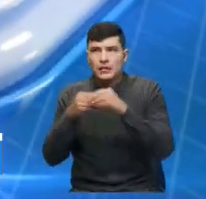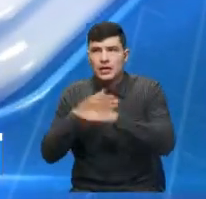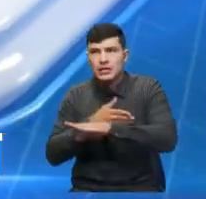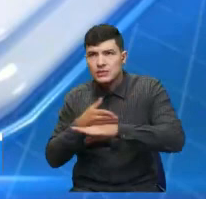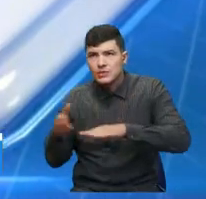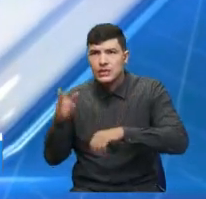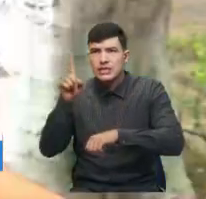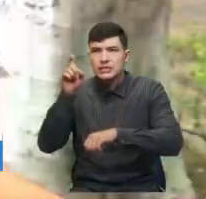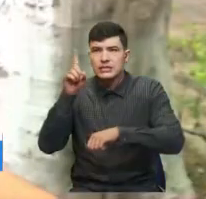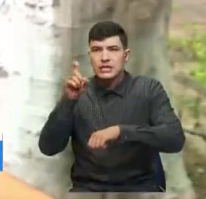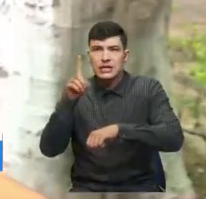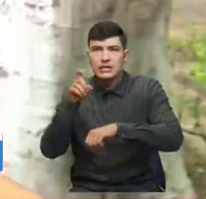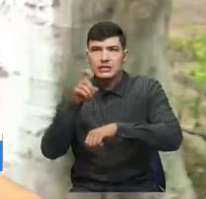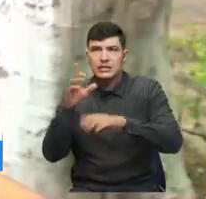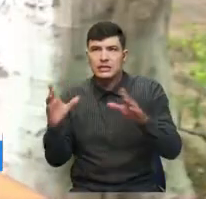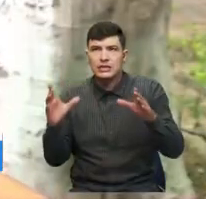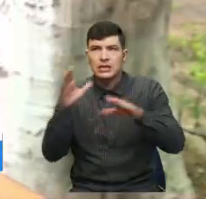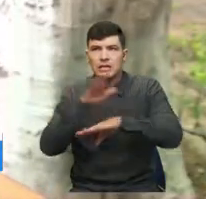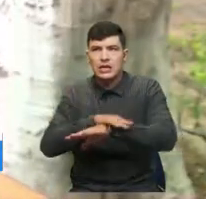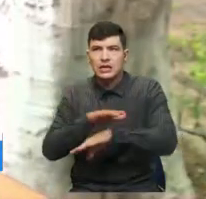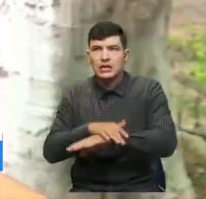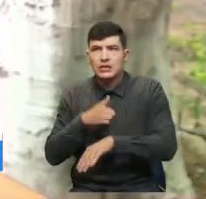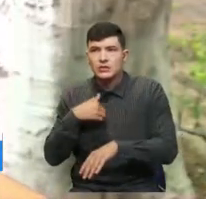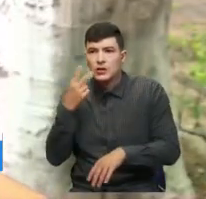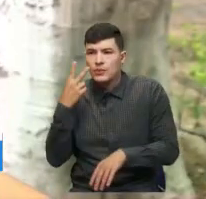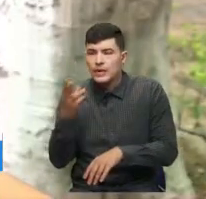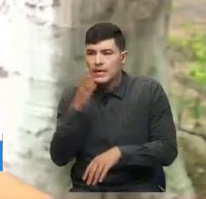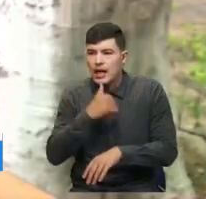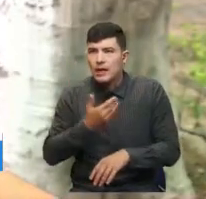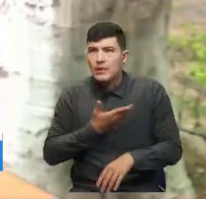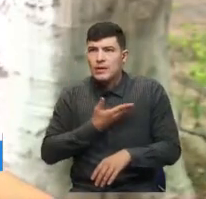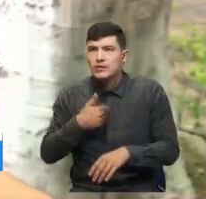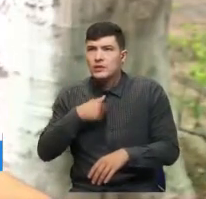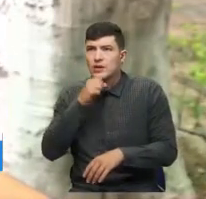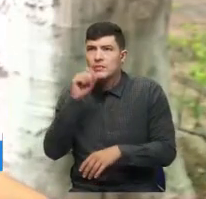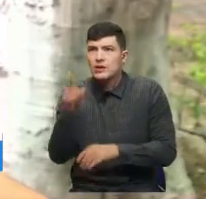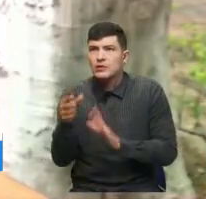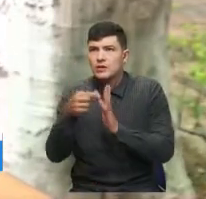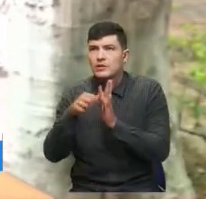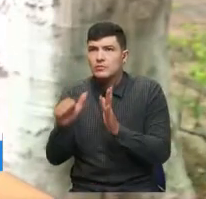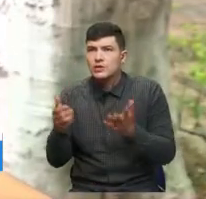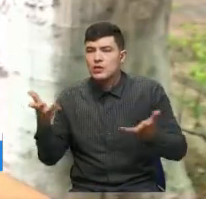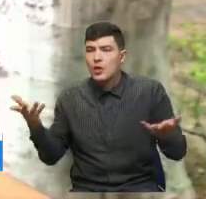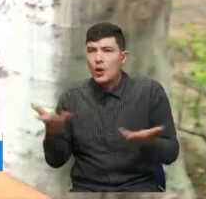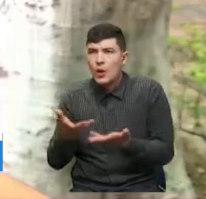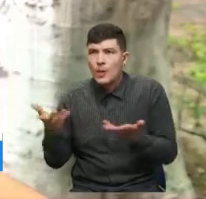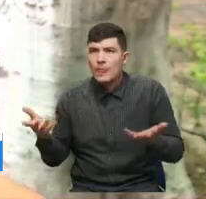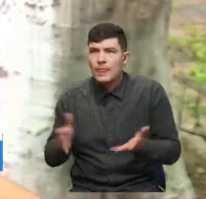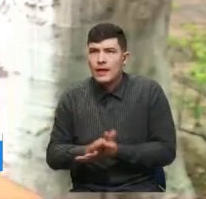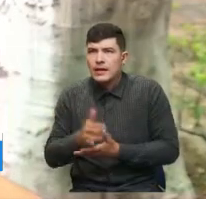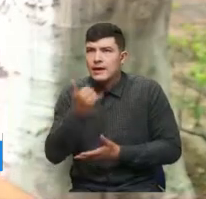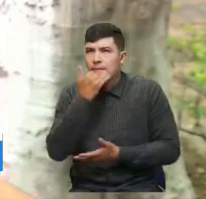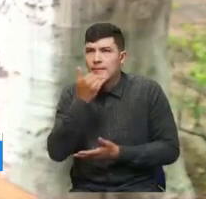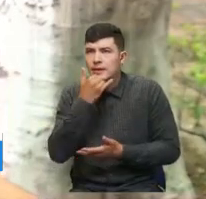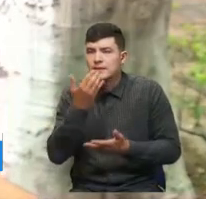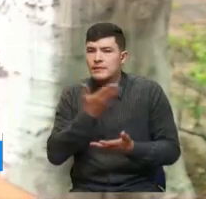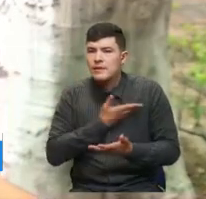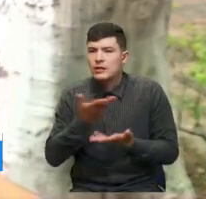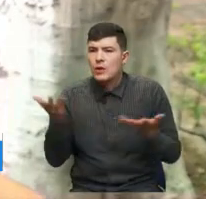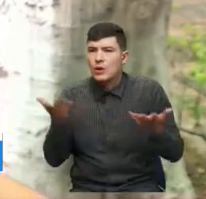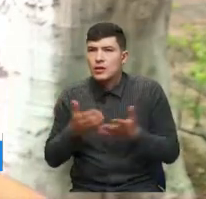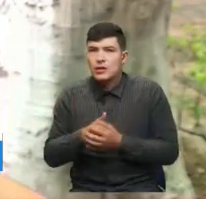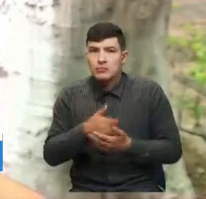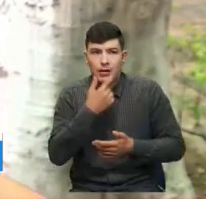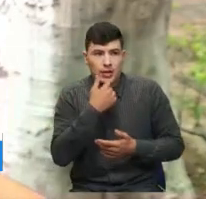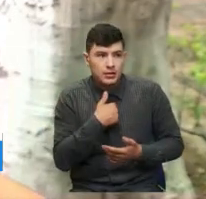6, veo que no está mamá y yo le pregunto a mi esposa Adegana, le digo, Adegana, qué raro que mamá no está en la casa.